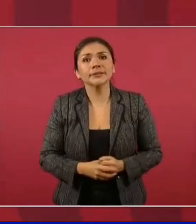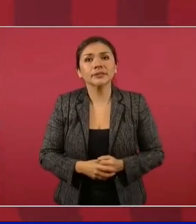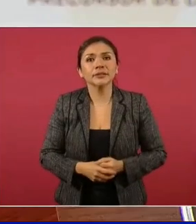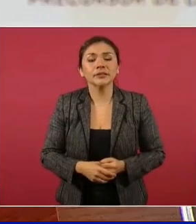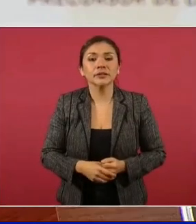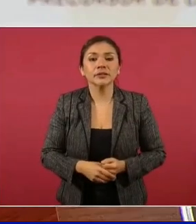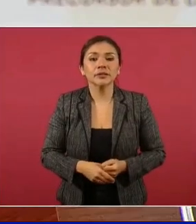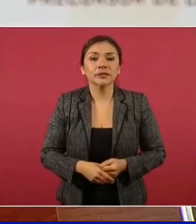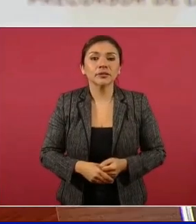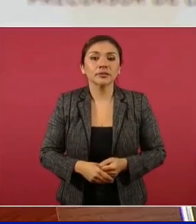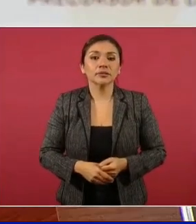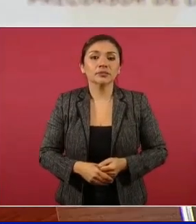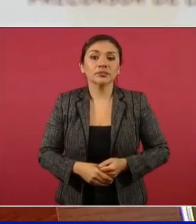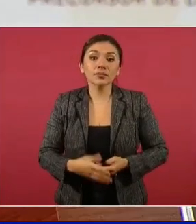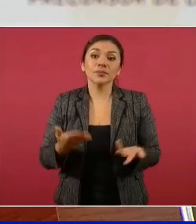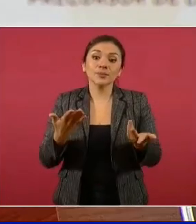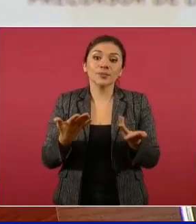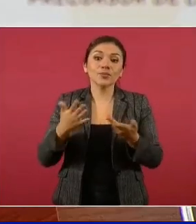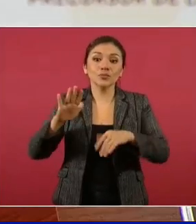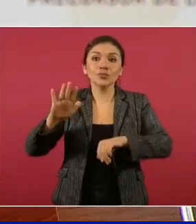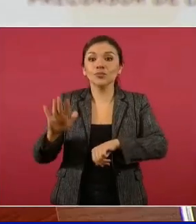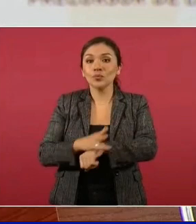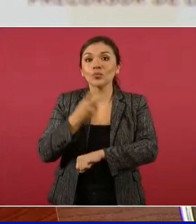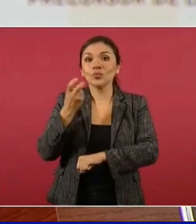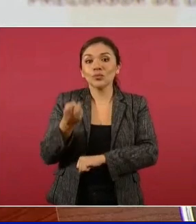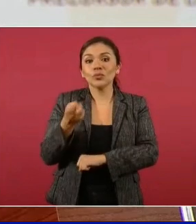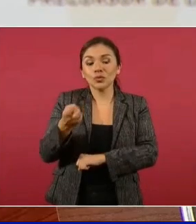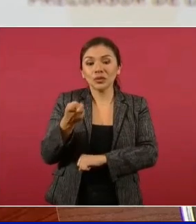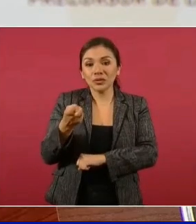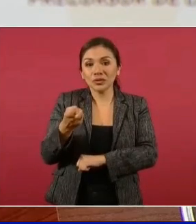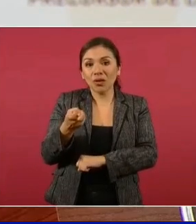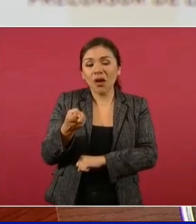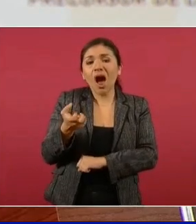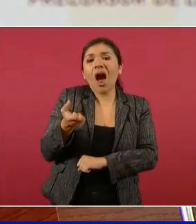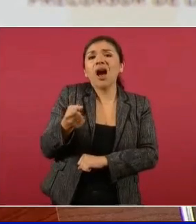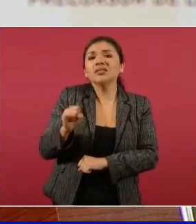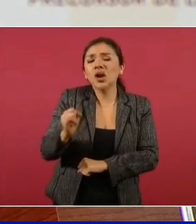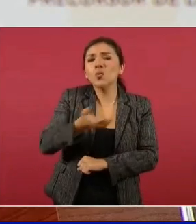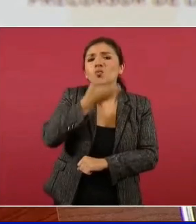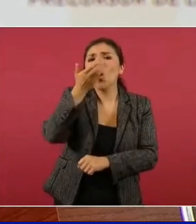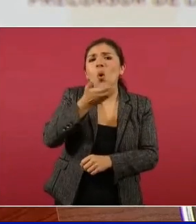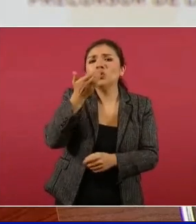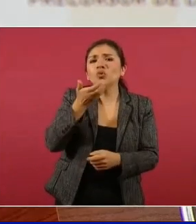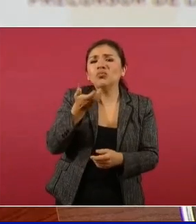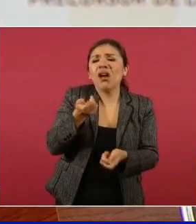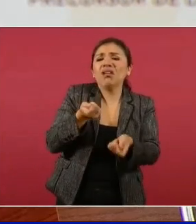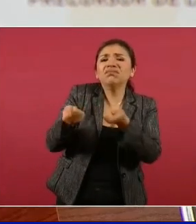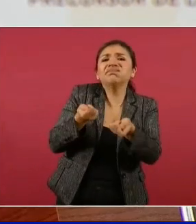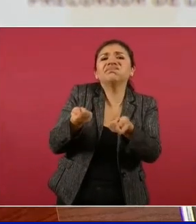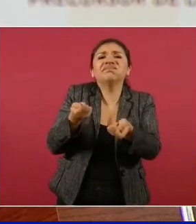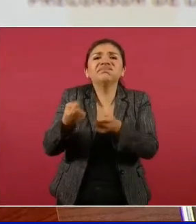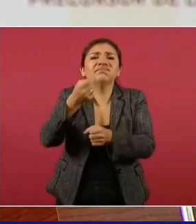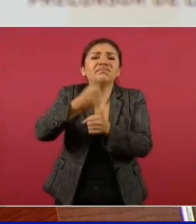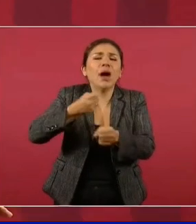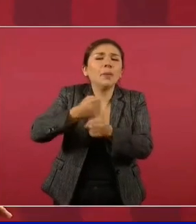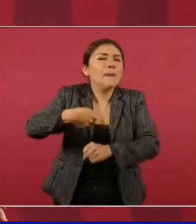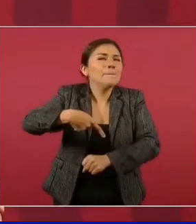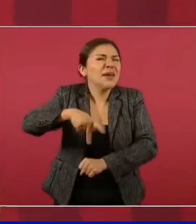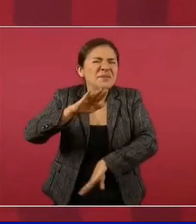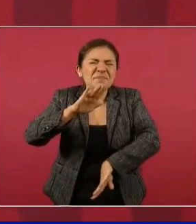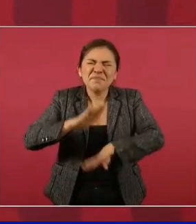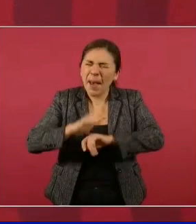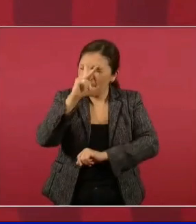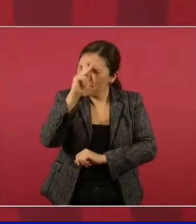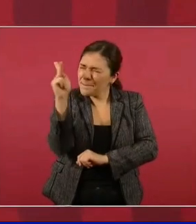Entonces, por eso esas prácticas, pero en el colmo del